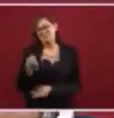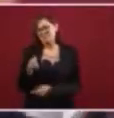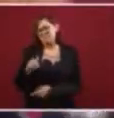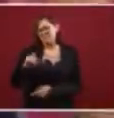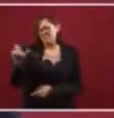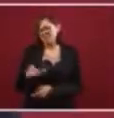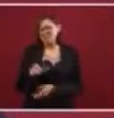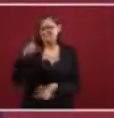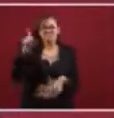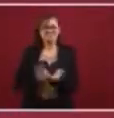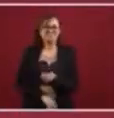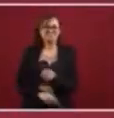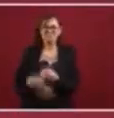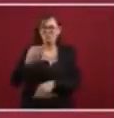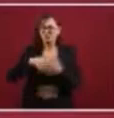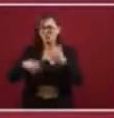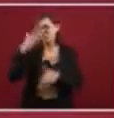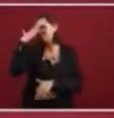propósito era saquear,